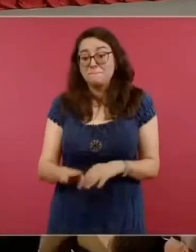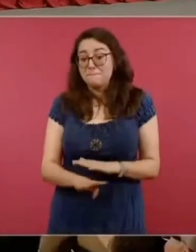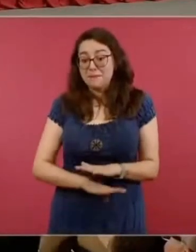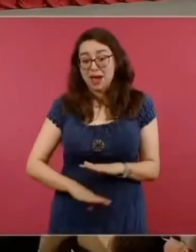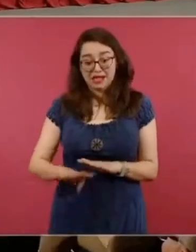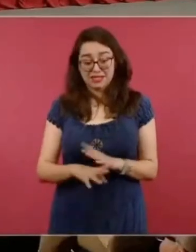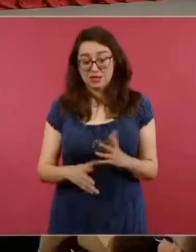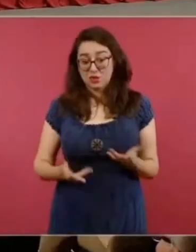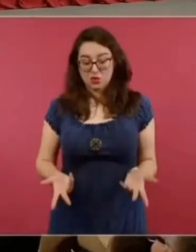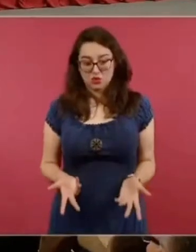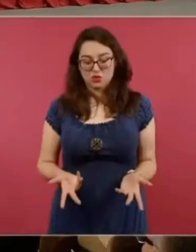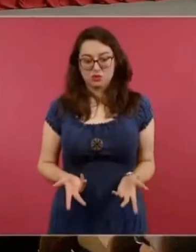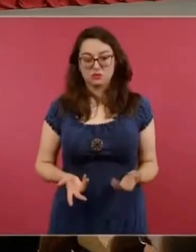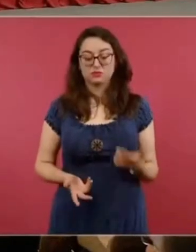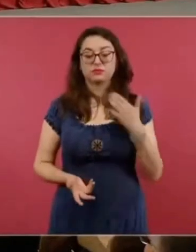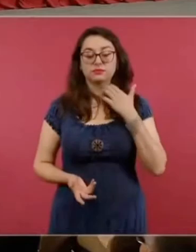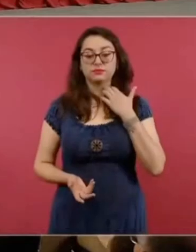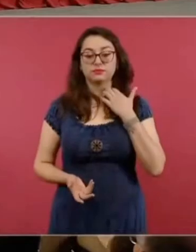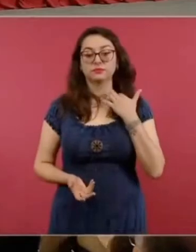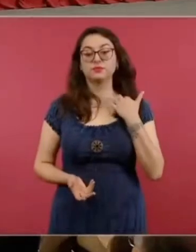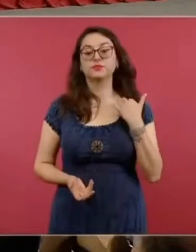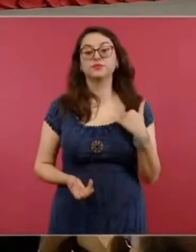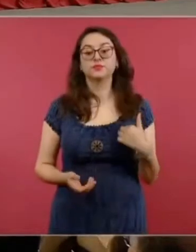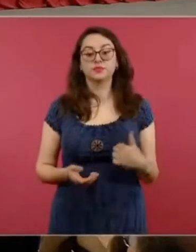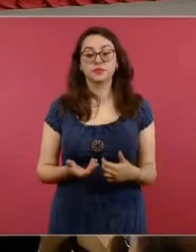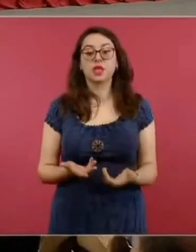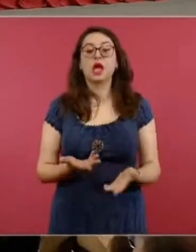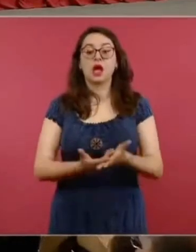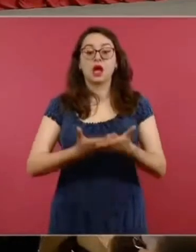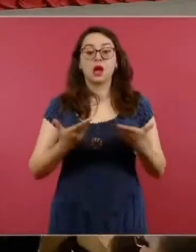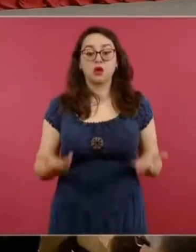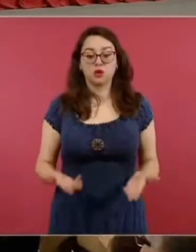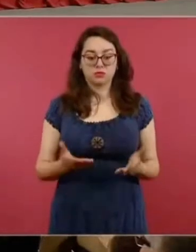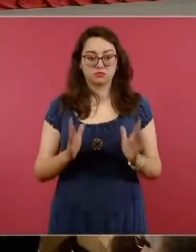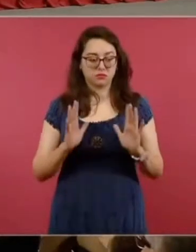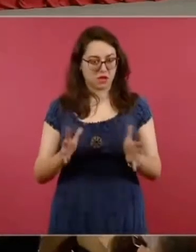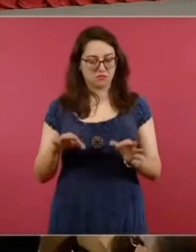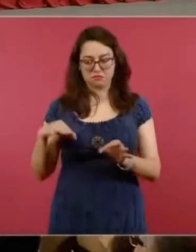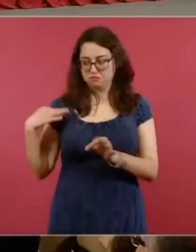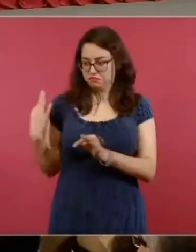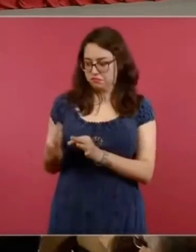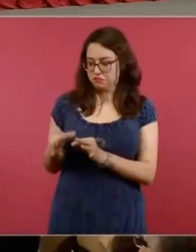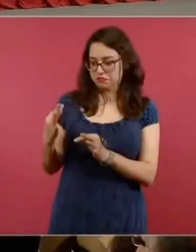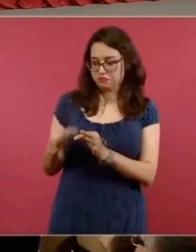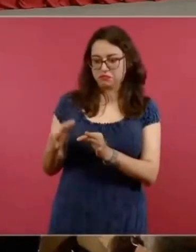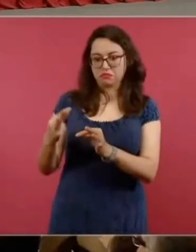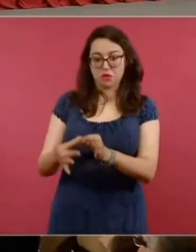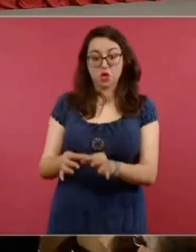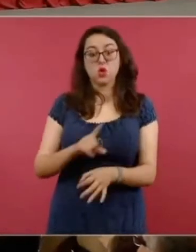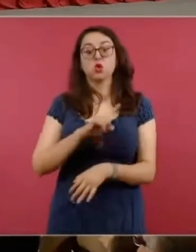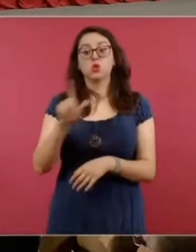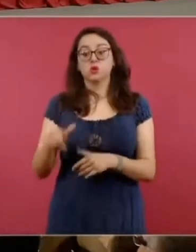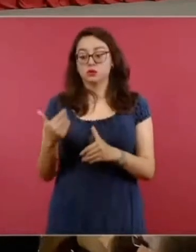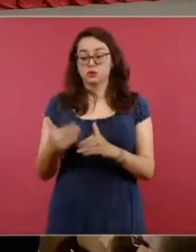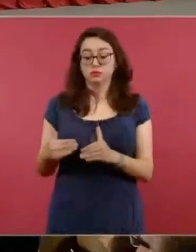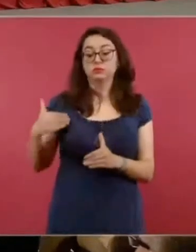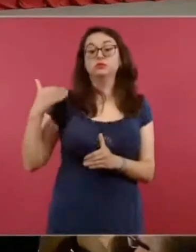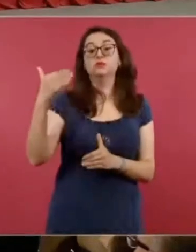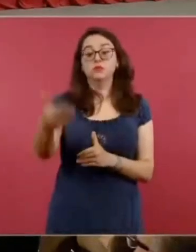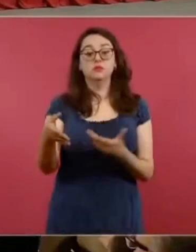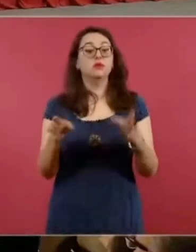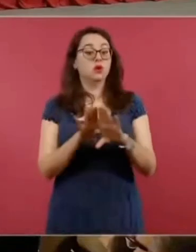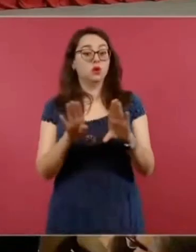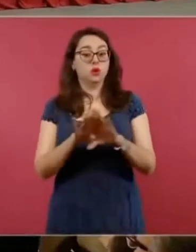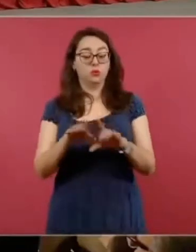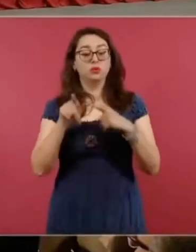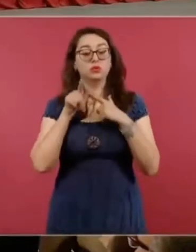se logra con este equipo. Ahora, ¿qué es lo que sigue? ¿Cuál es el siguiente paso para la infraestructura ya transferida? Y como lo ha